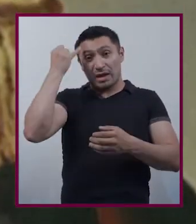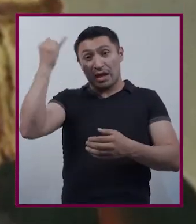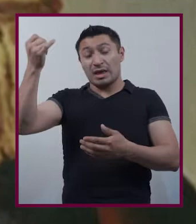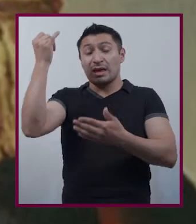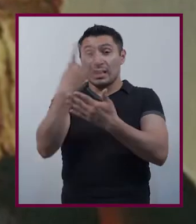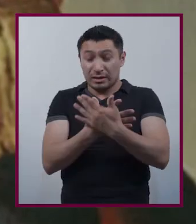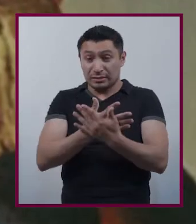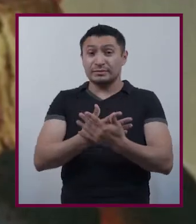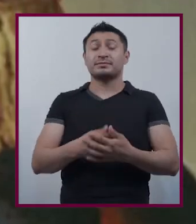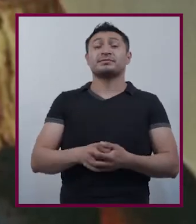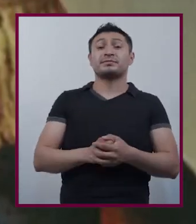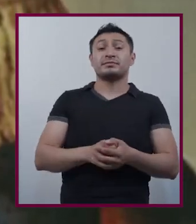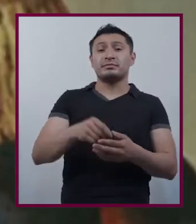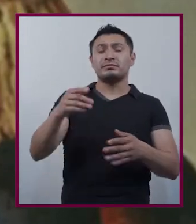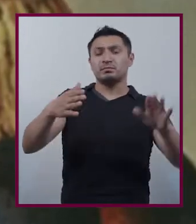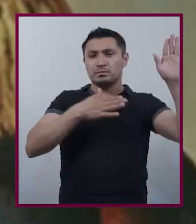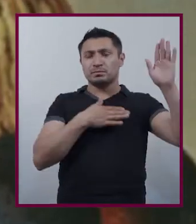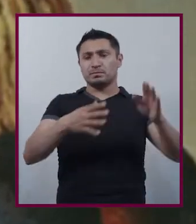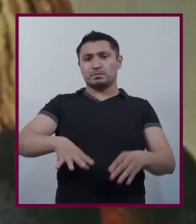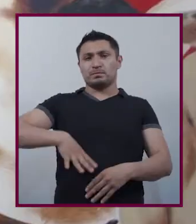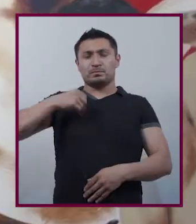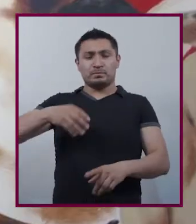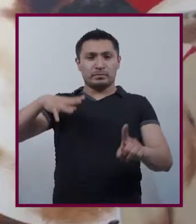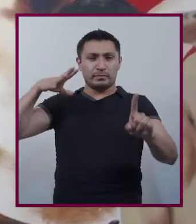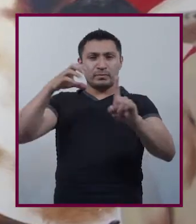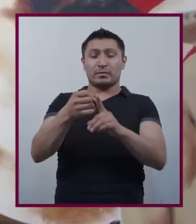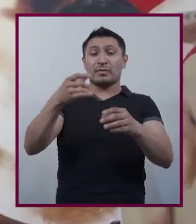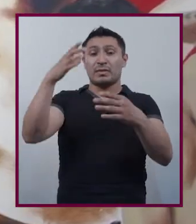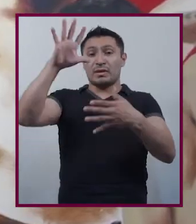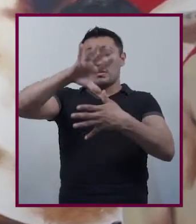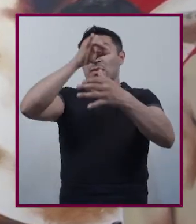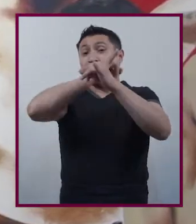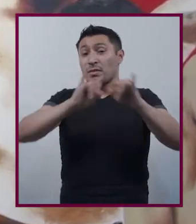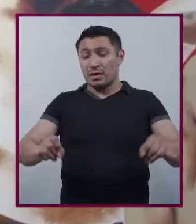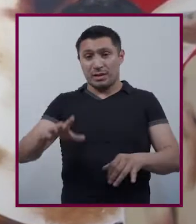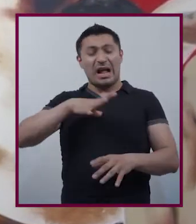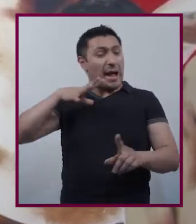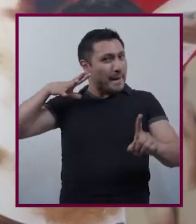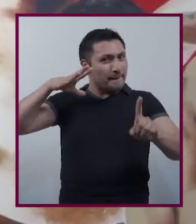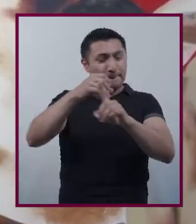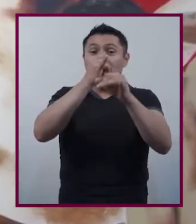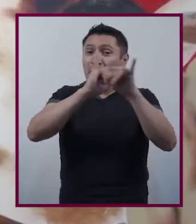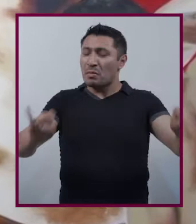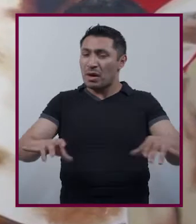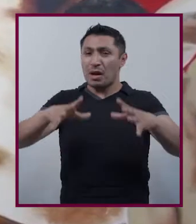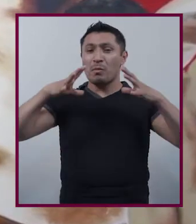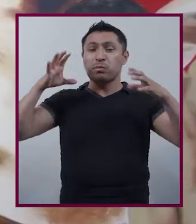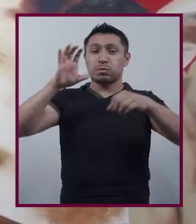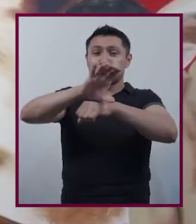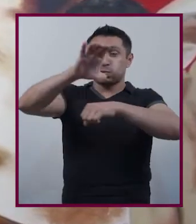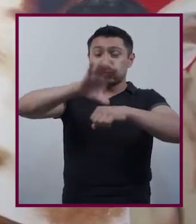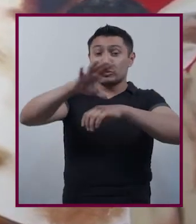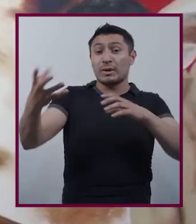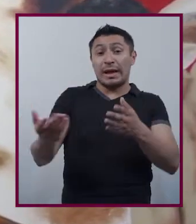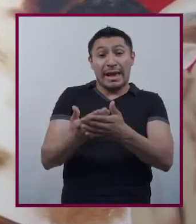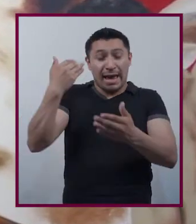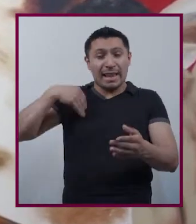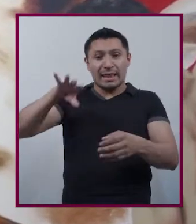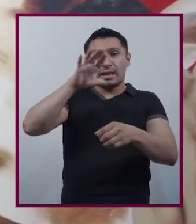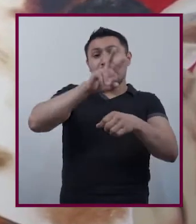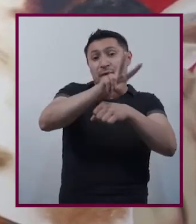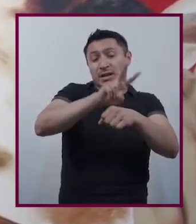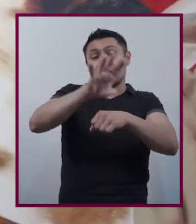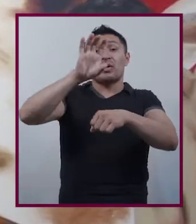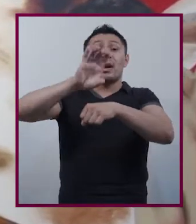Ilustración, prometió luchar por la libertad de América y obtuvo la independencia de la Gran Colombia, que conjuntaba a